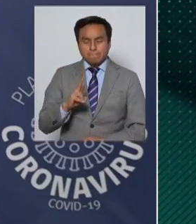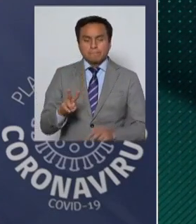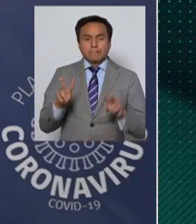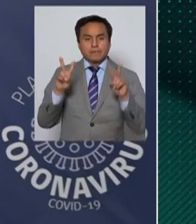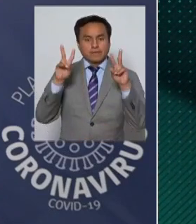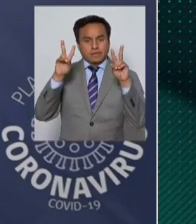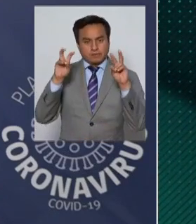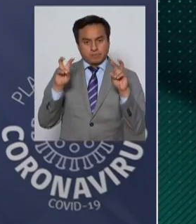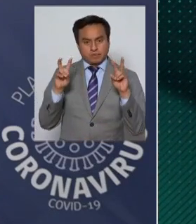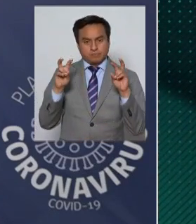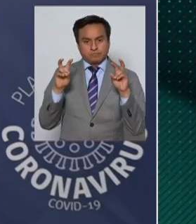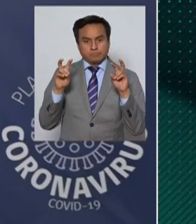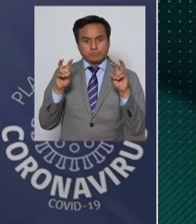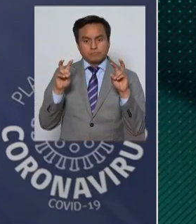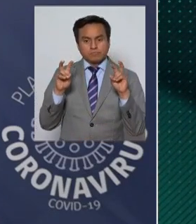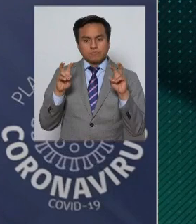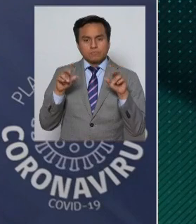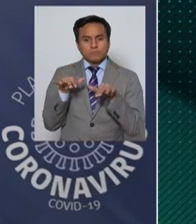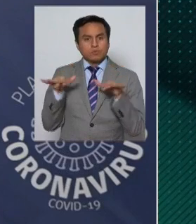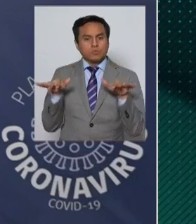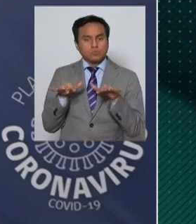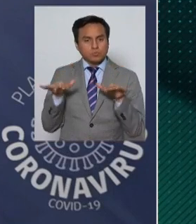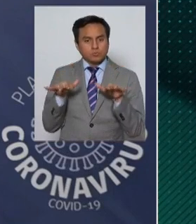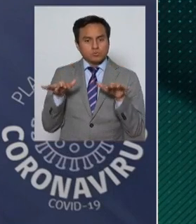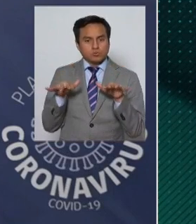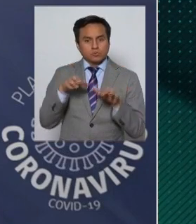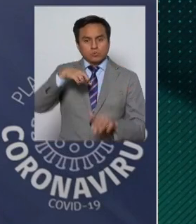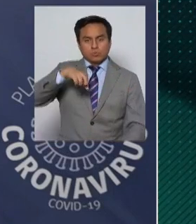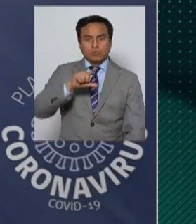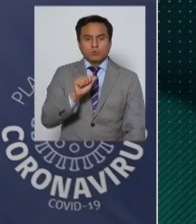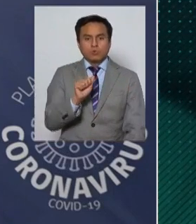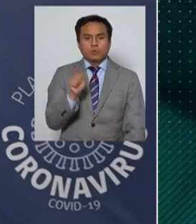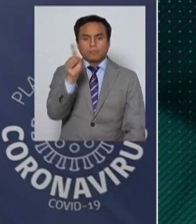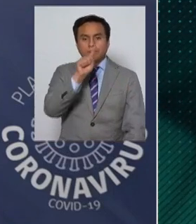Respecto al uso de plasma,